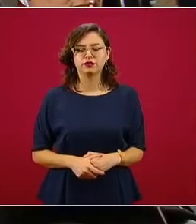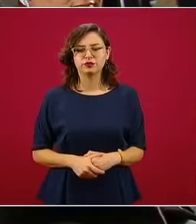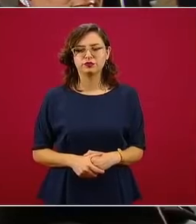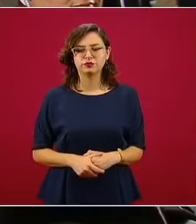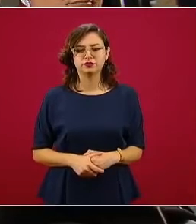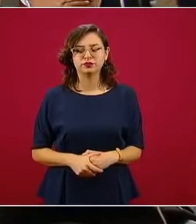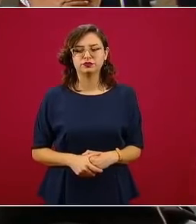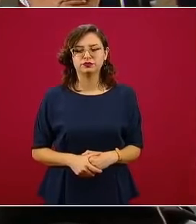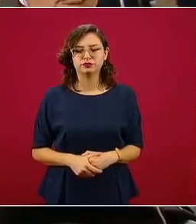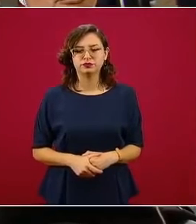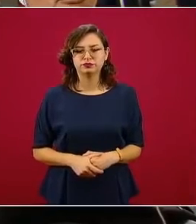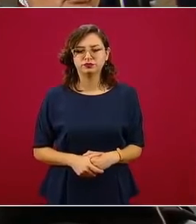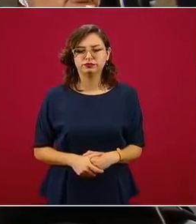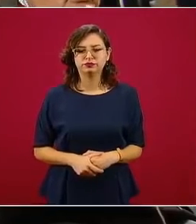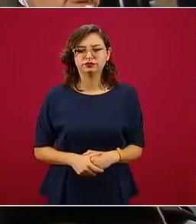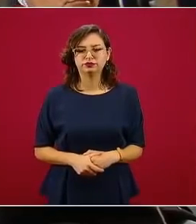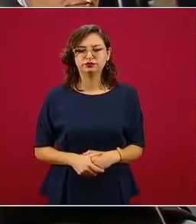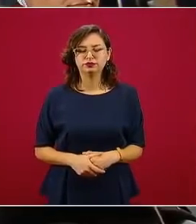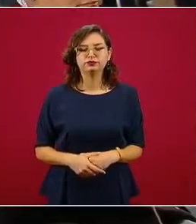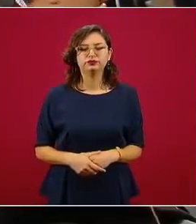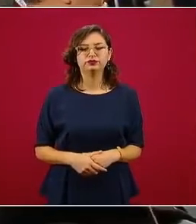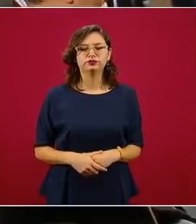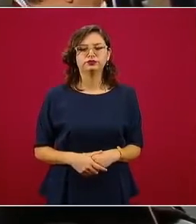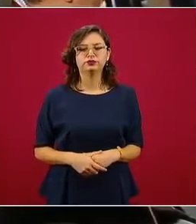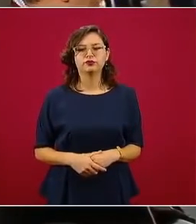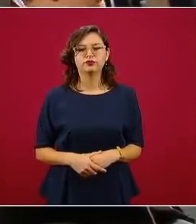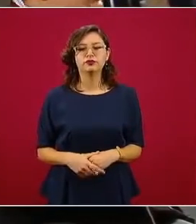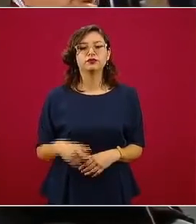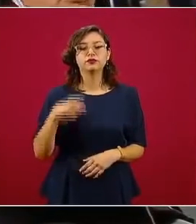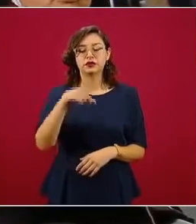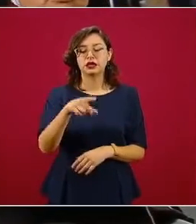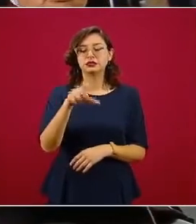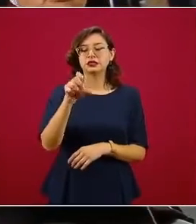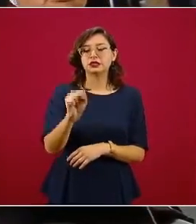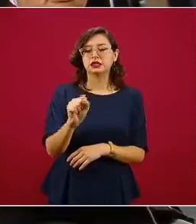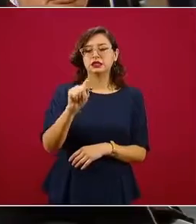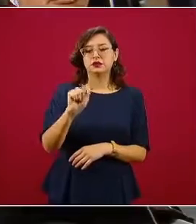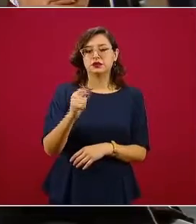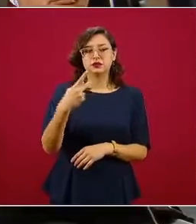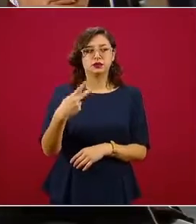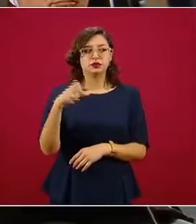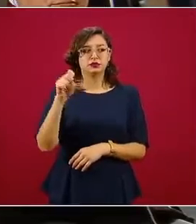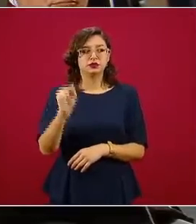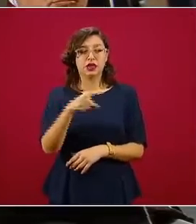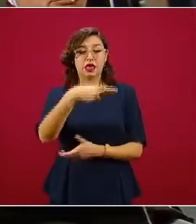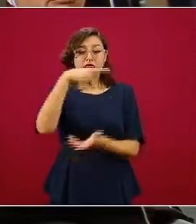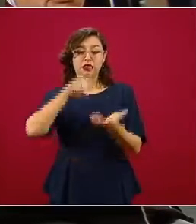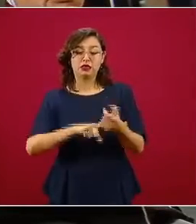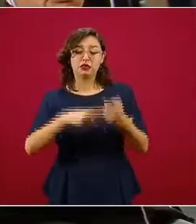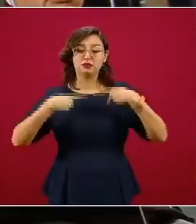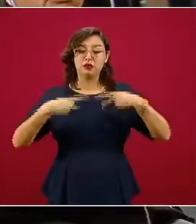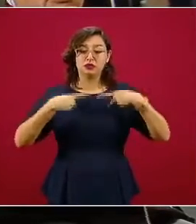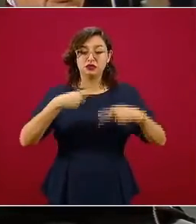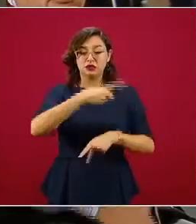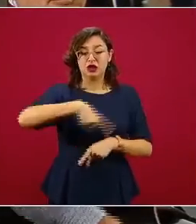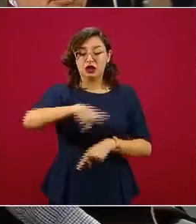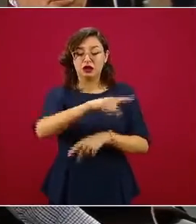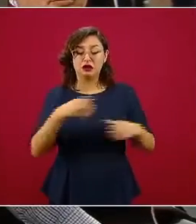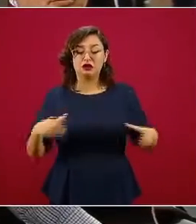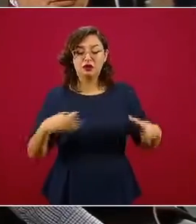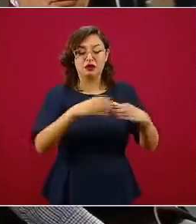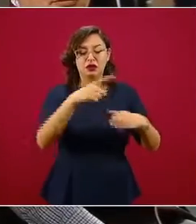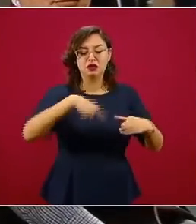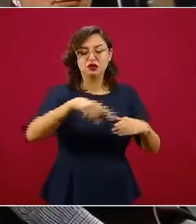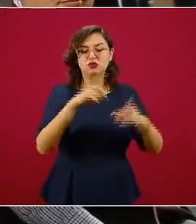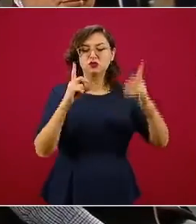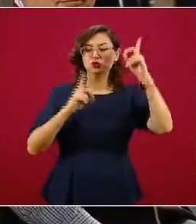Empleo del sistema que se maneja desde la Secretaría del Trabajo, en la cual se conforman 1,250 trabajadores